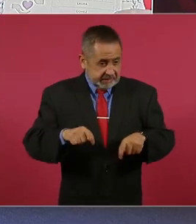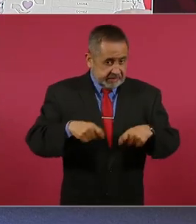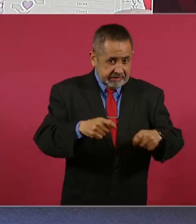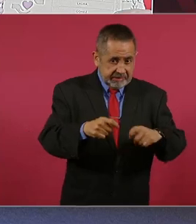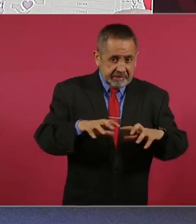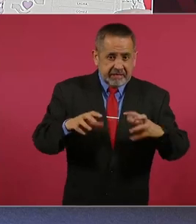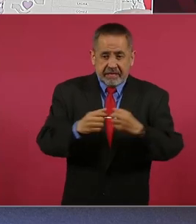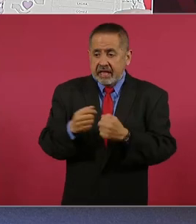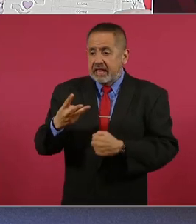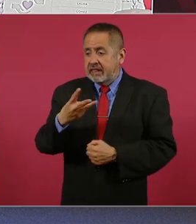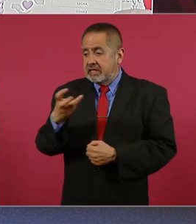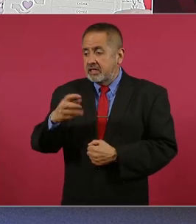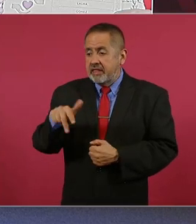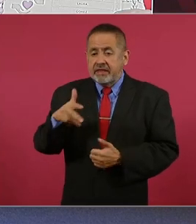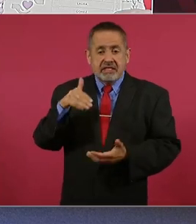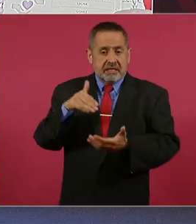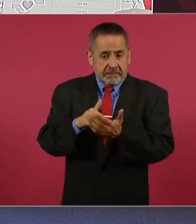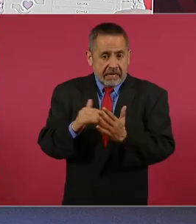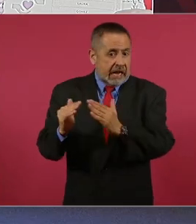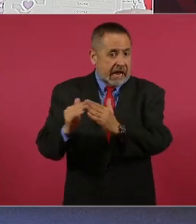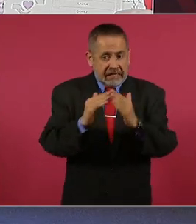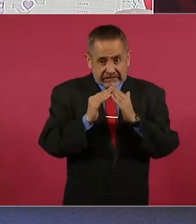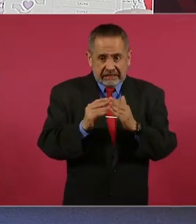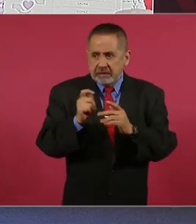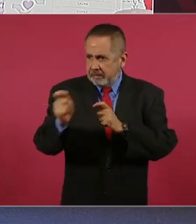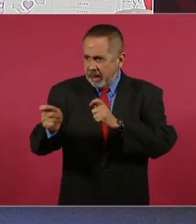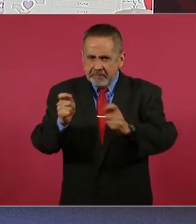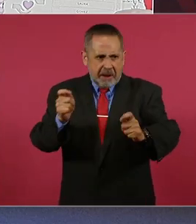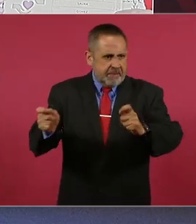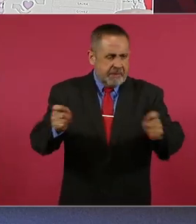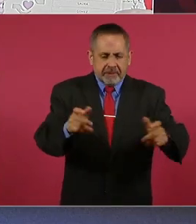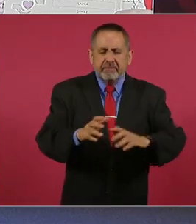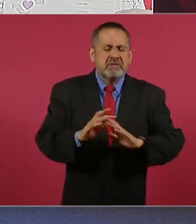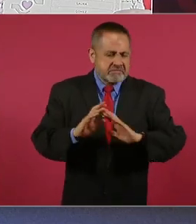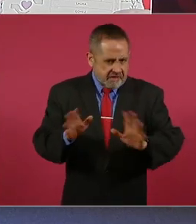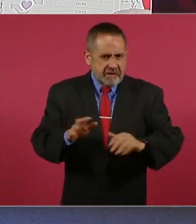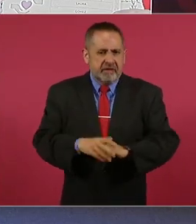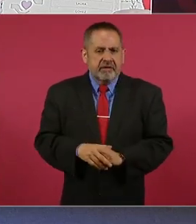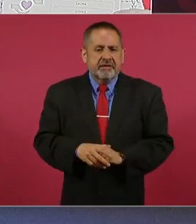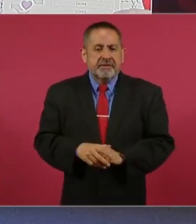313 mil hogares, de todos los damnificados,